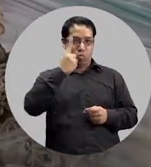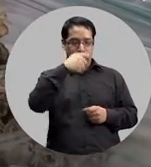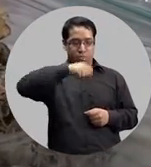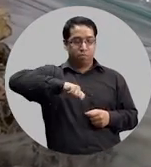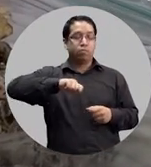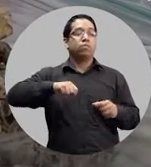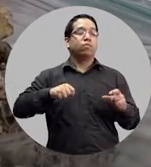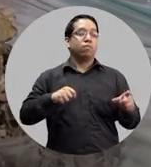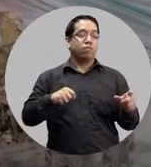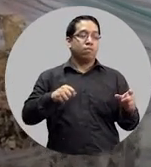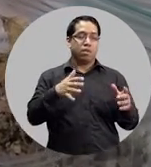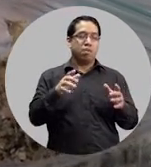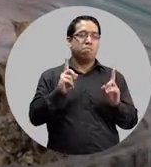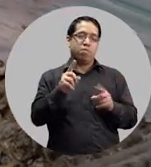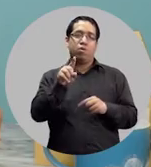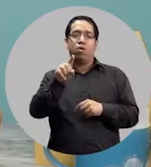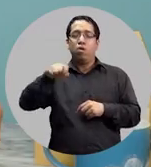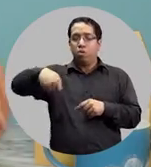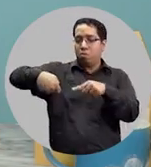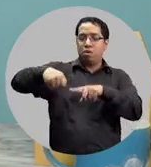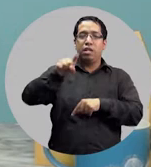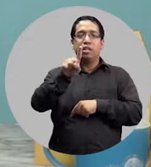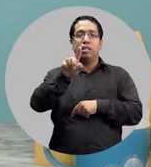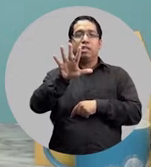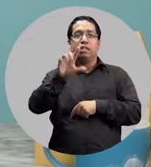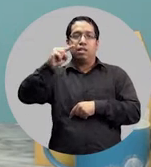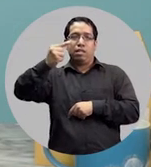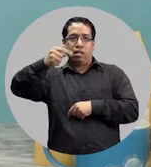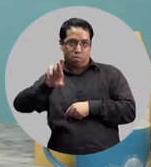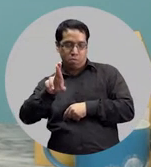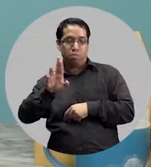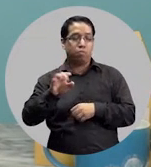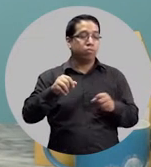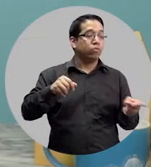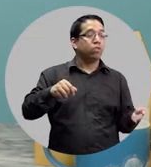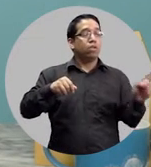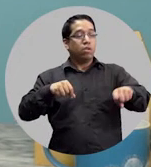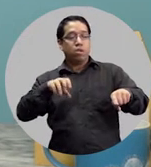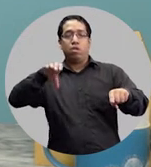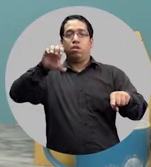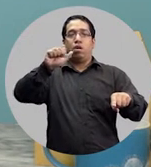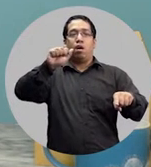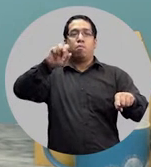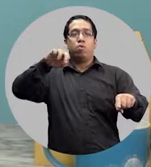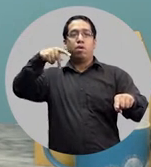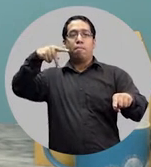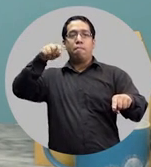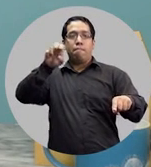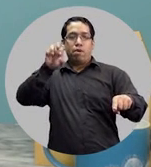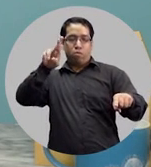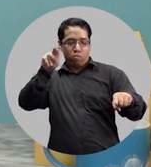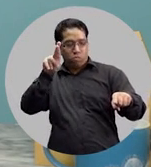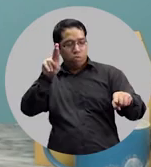Una cucharada sopera también, que equivale también a 15 gramos. Después tenemos el campure del Perú, que es